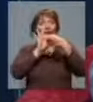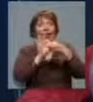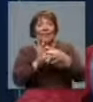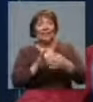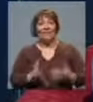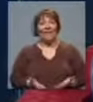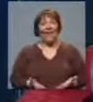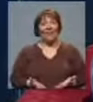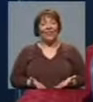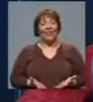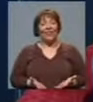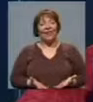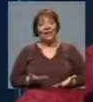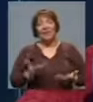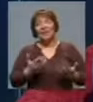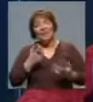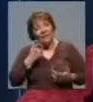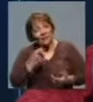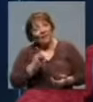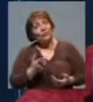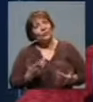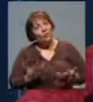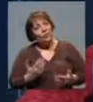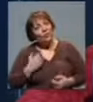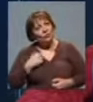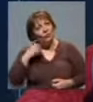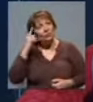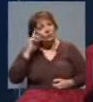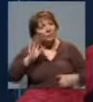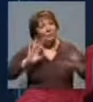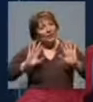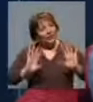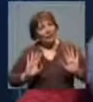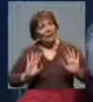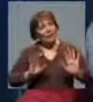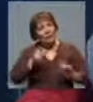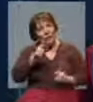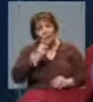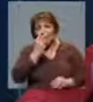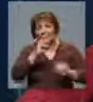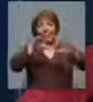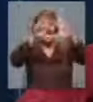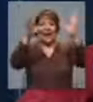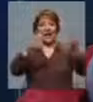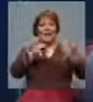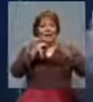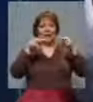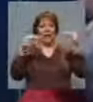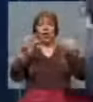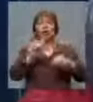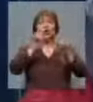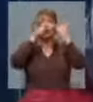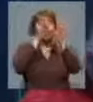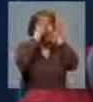eso es decir yo creo que este hay que mirarlo en ese marco y no